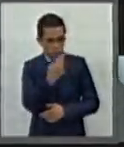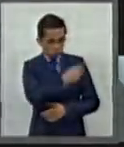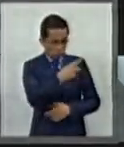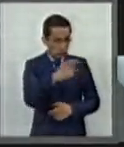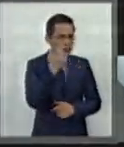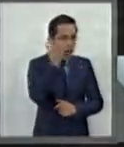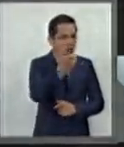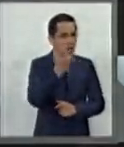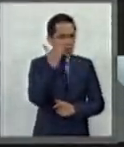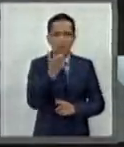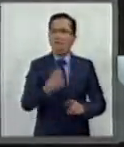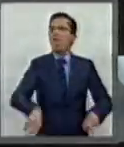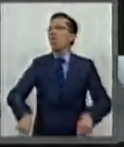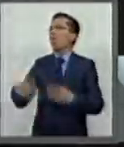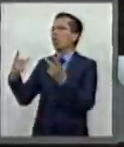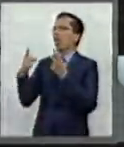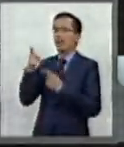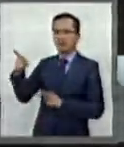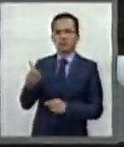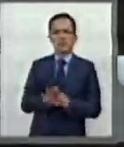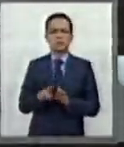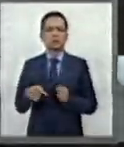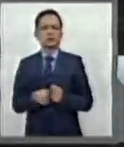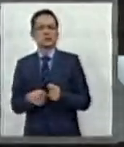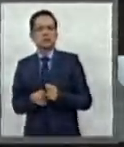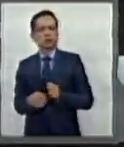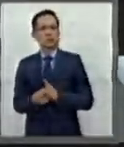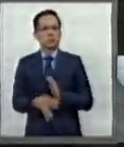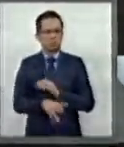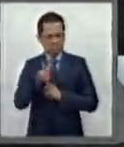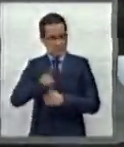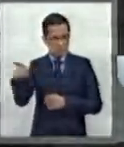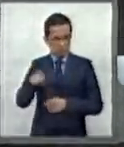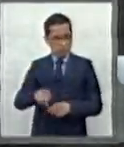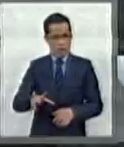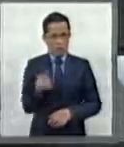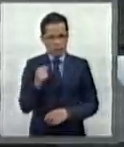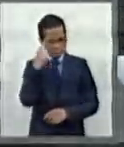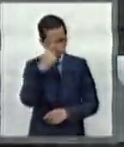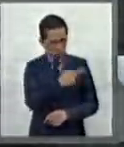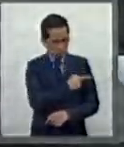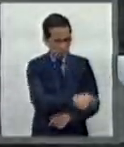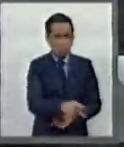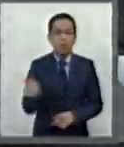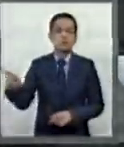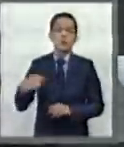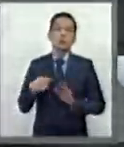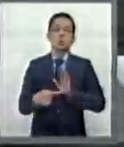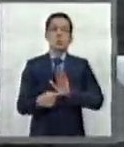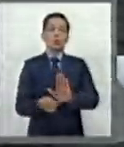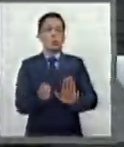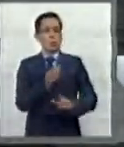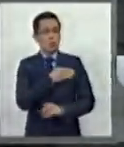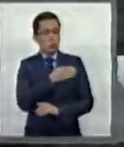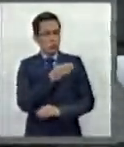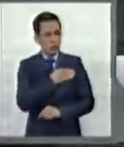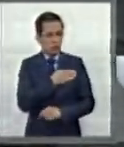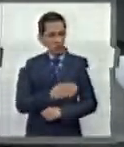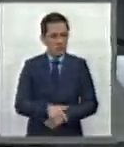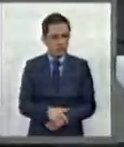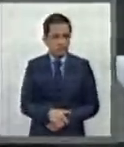su rostro de mercenarios de la pobreza con la máscara de la magnificencia.